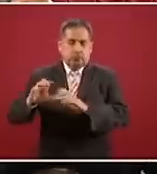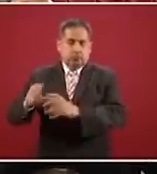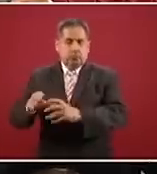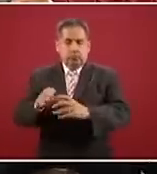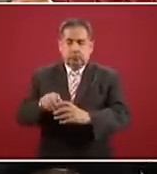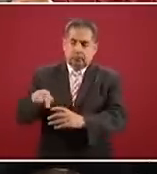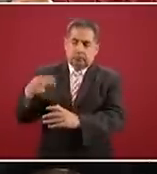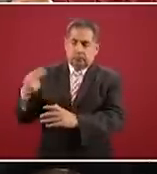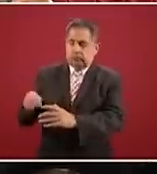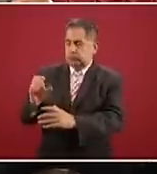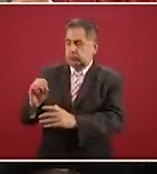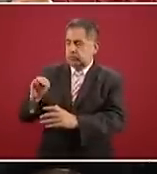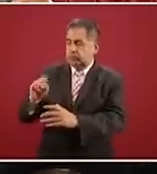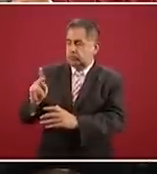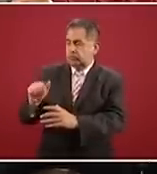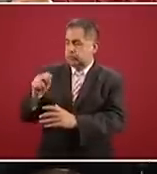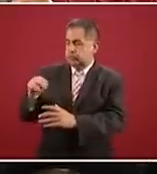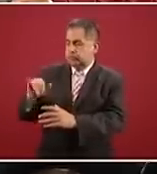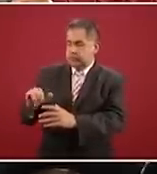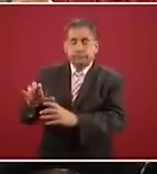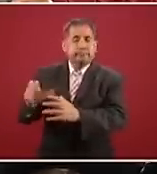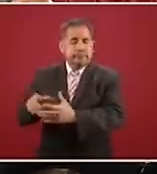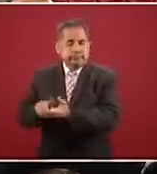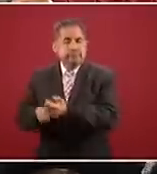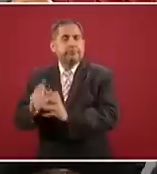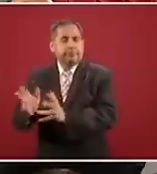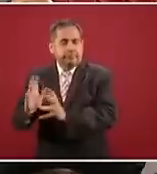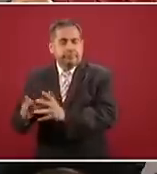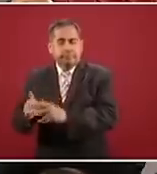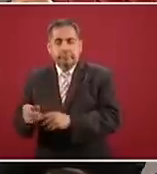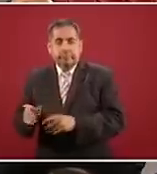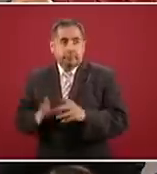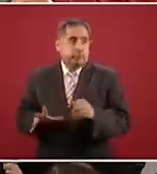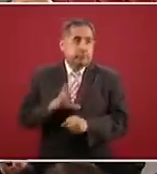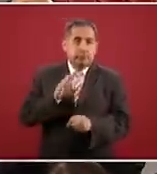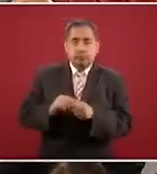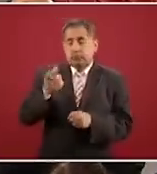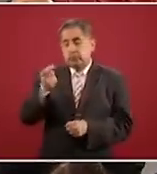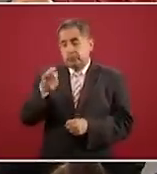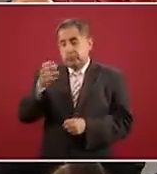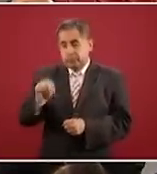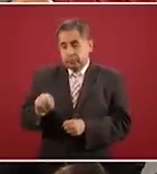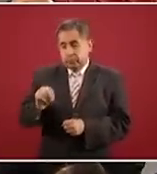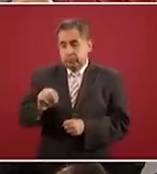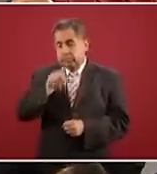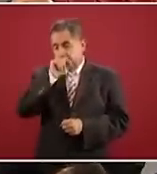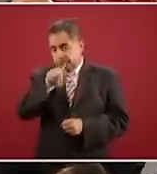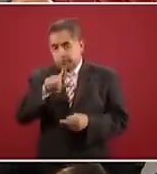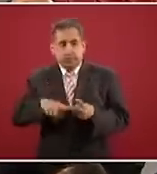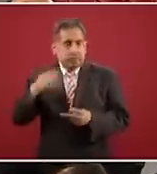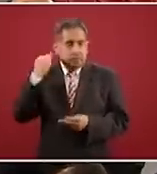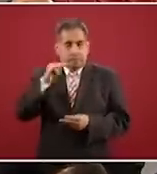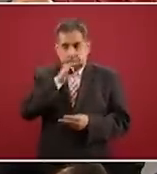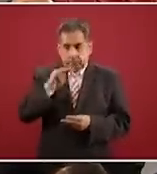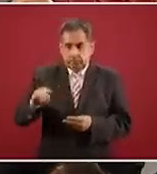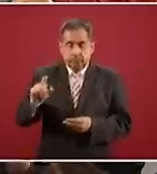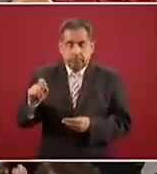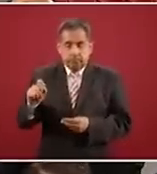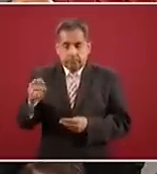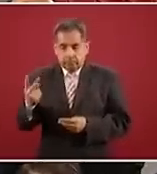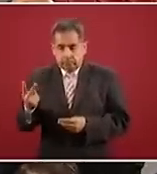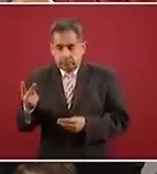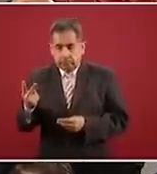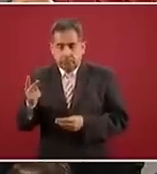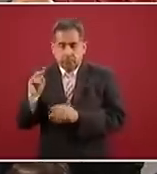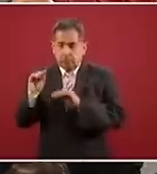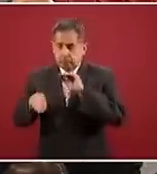se están en ejecución, son 29 en el Estado de Jalisco. En Michoacán tenemos 22